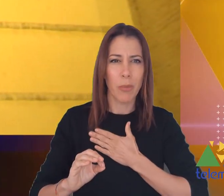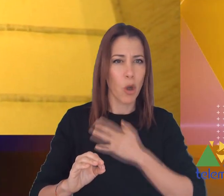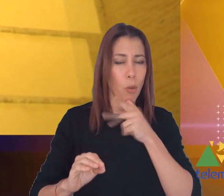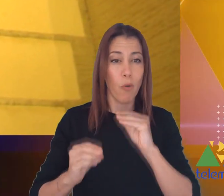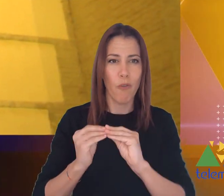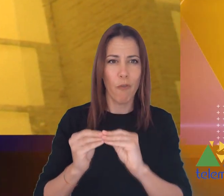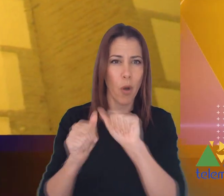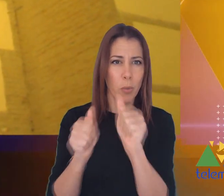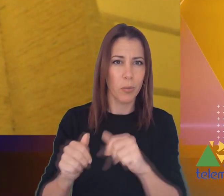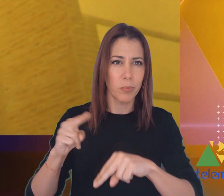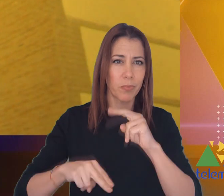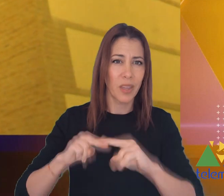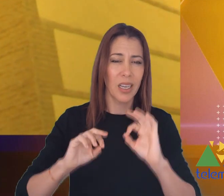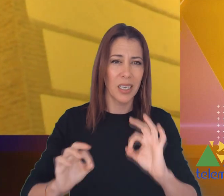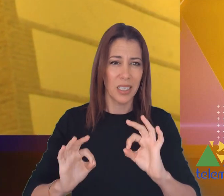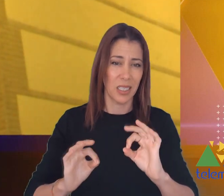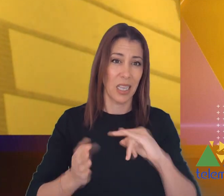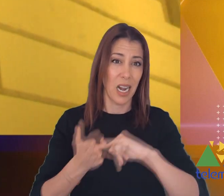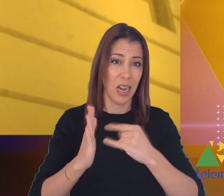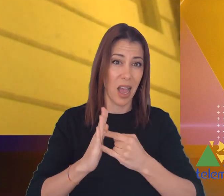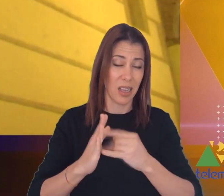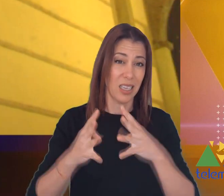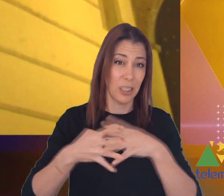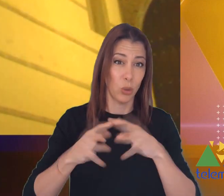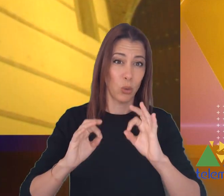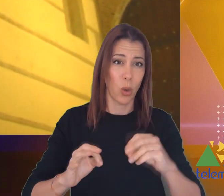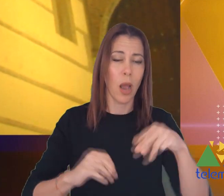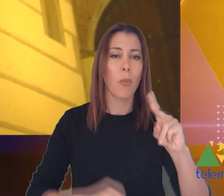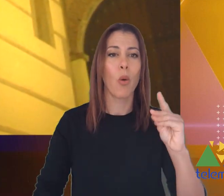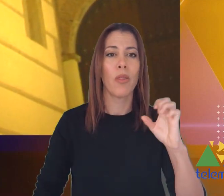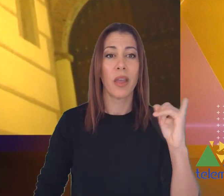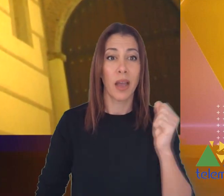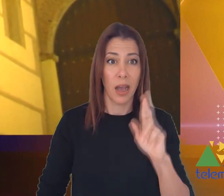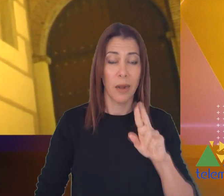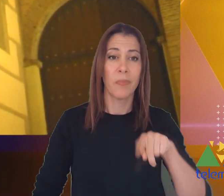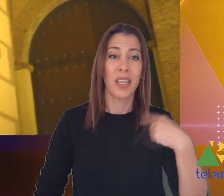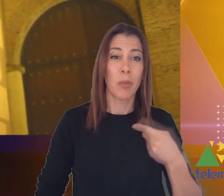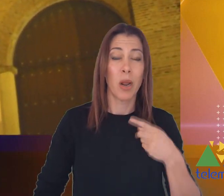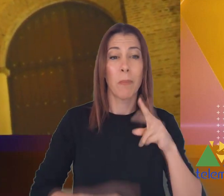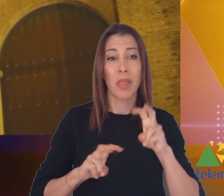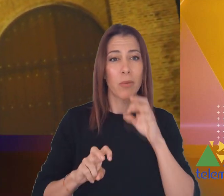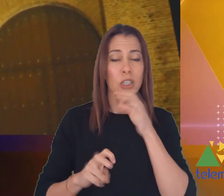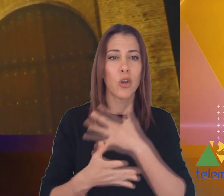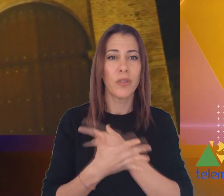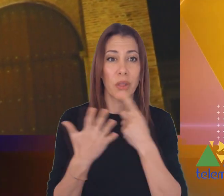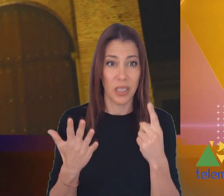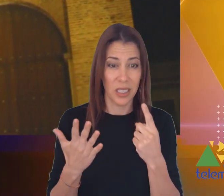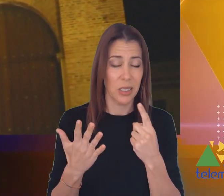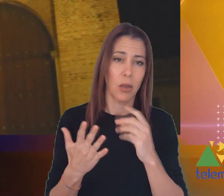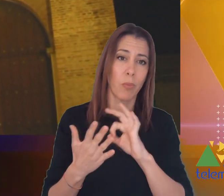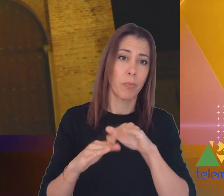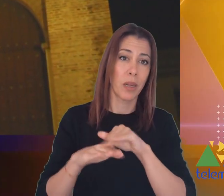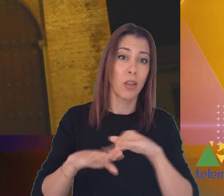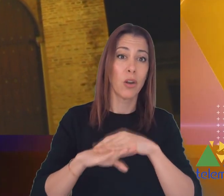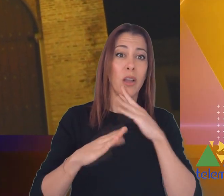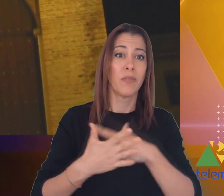construir de la arquitectura mudéjar. En la nave de crucero, que es posterior, es del siglo XVII, principio del siglo XVII, fue construida